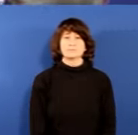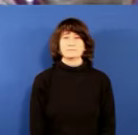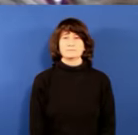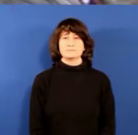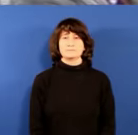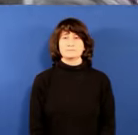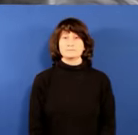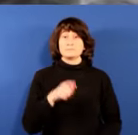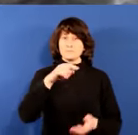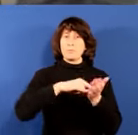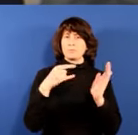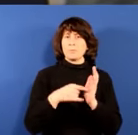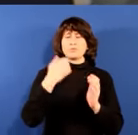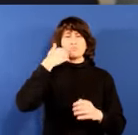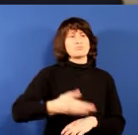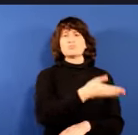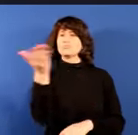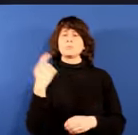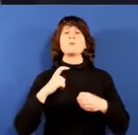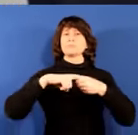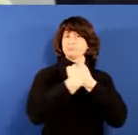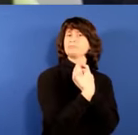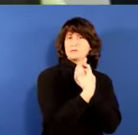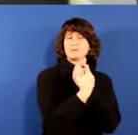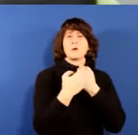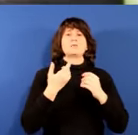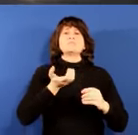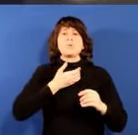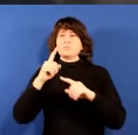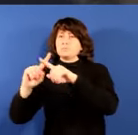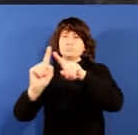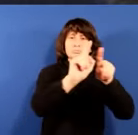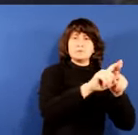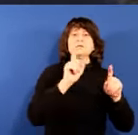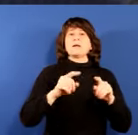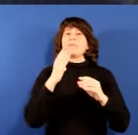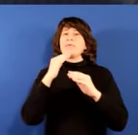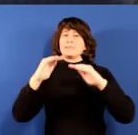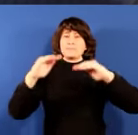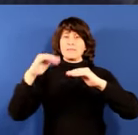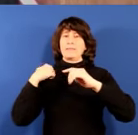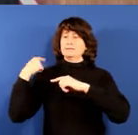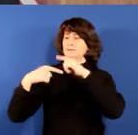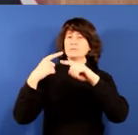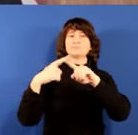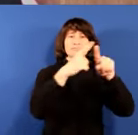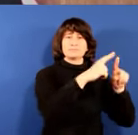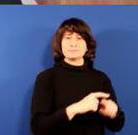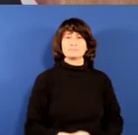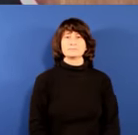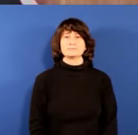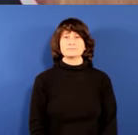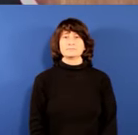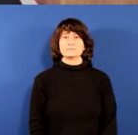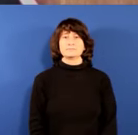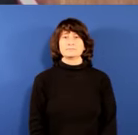territorio histórico durante la Guerra Civil. Para ello, personas de diferentes municipios y generaciones han realizado representaciones